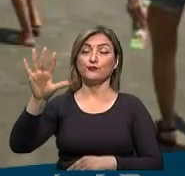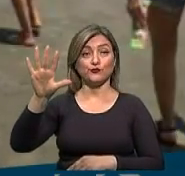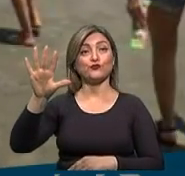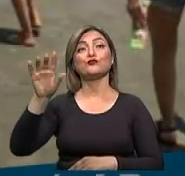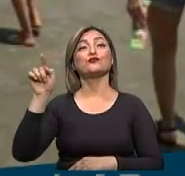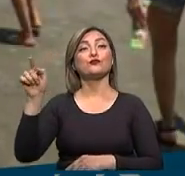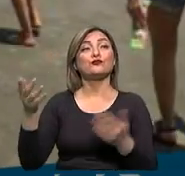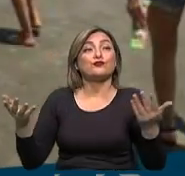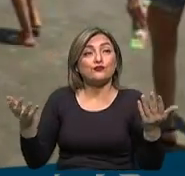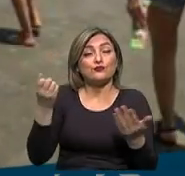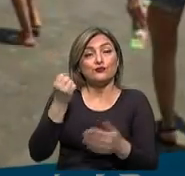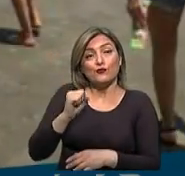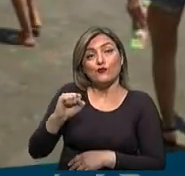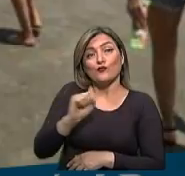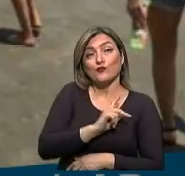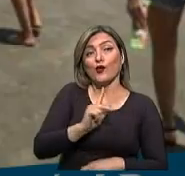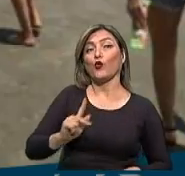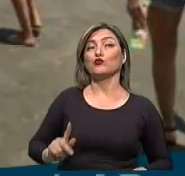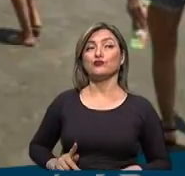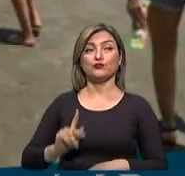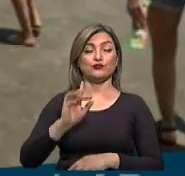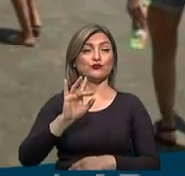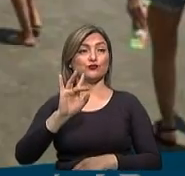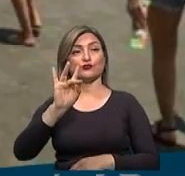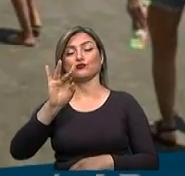1.434.855 efectuaron viajes particulares y